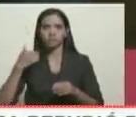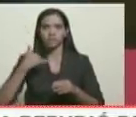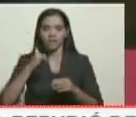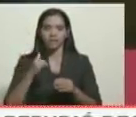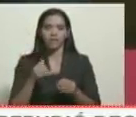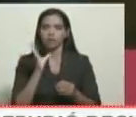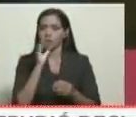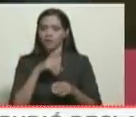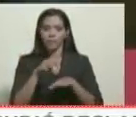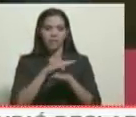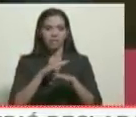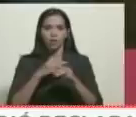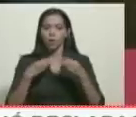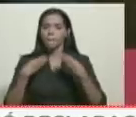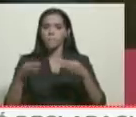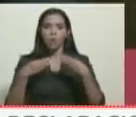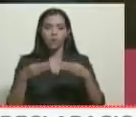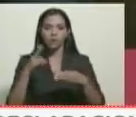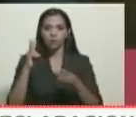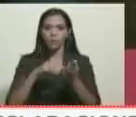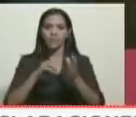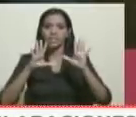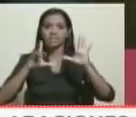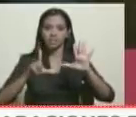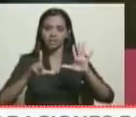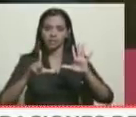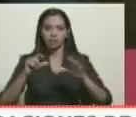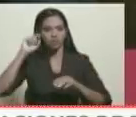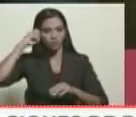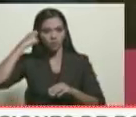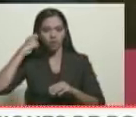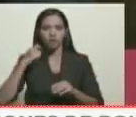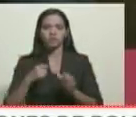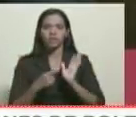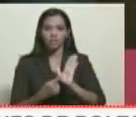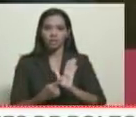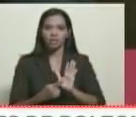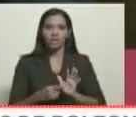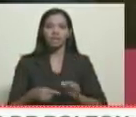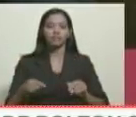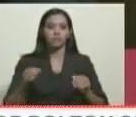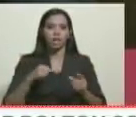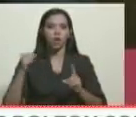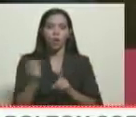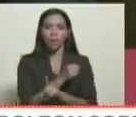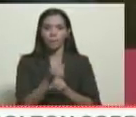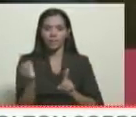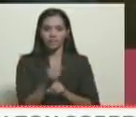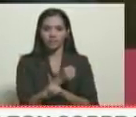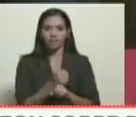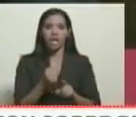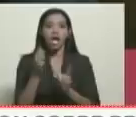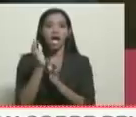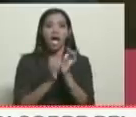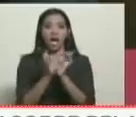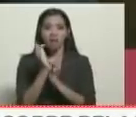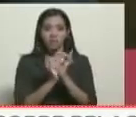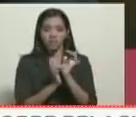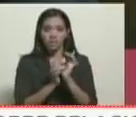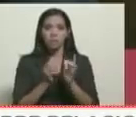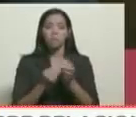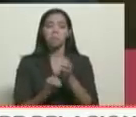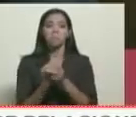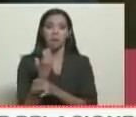había Ministerio Público en el 2017. Recuerda que cuando se da la sonada golpista de abril,